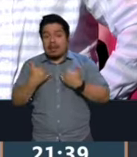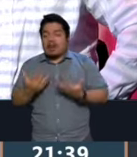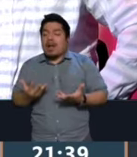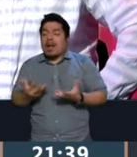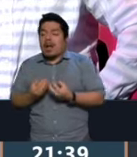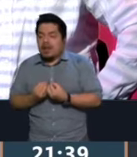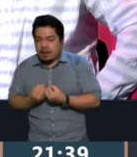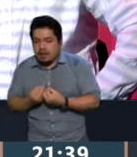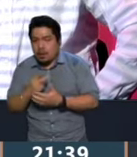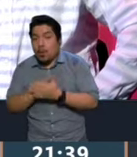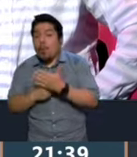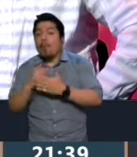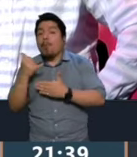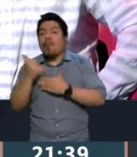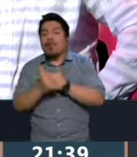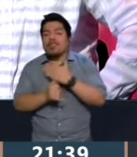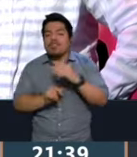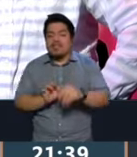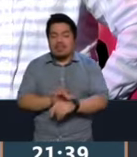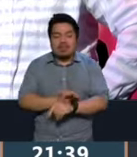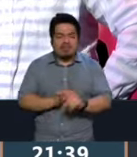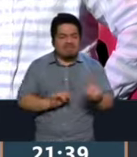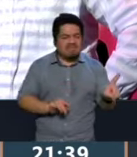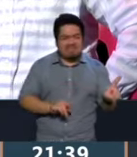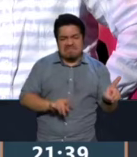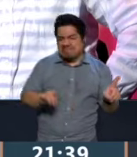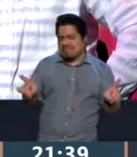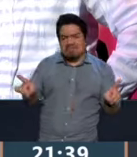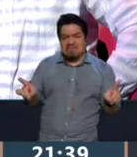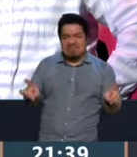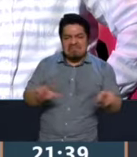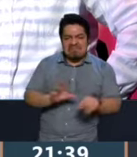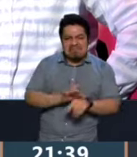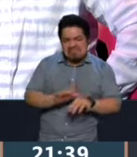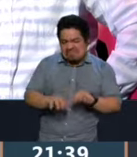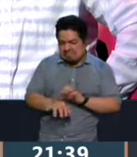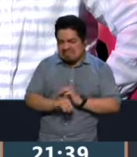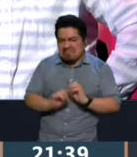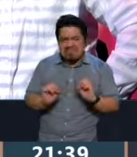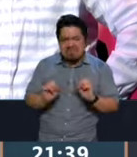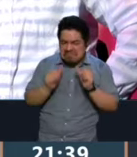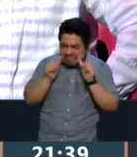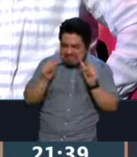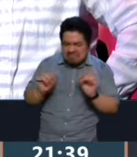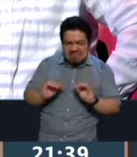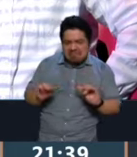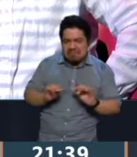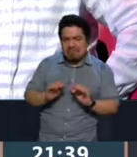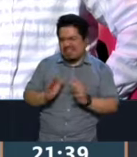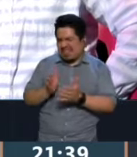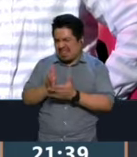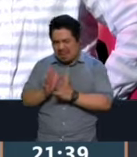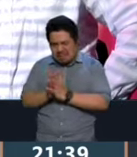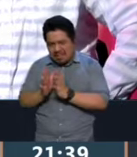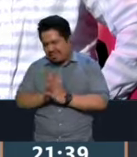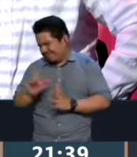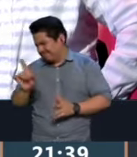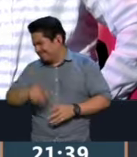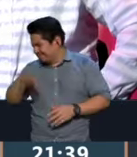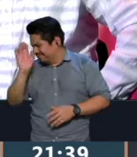proyecto. No, ni el proyecto de acá ni el proyecto de allá les emocionaba. No tenían, por supuesto que no iban a salir a votar, por supuesto que no iban a